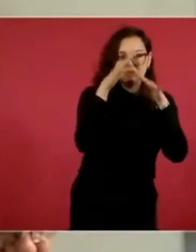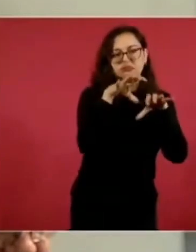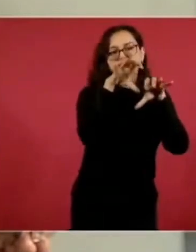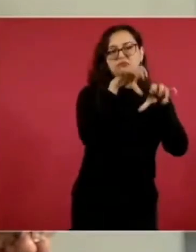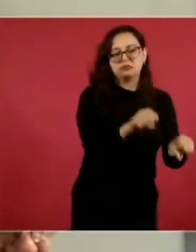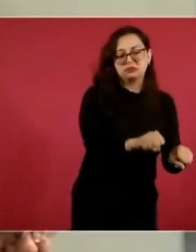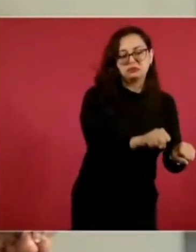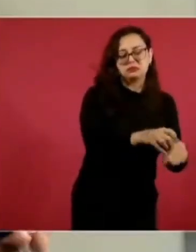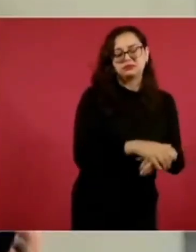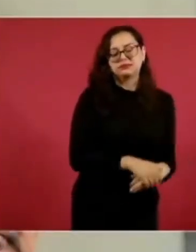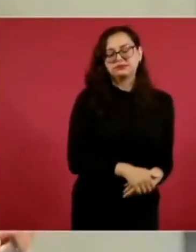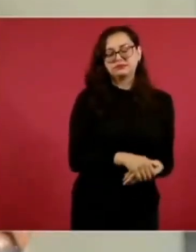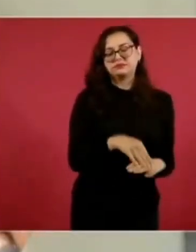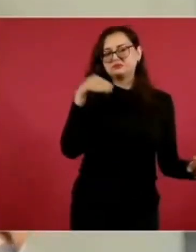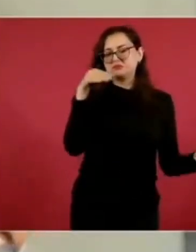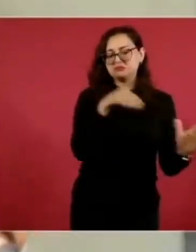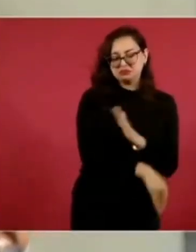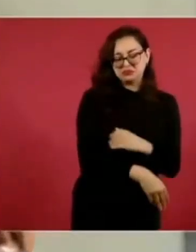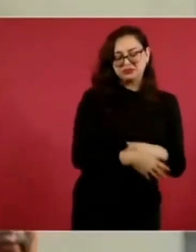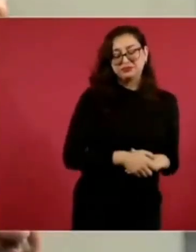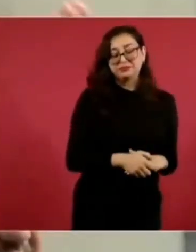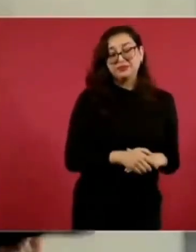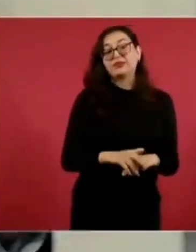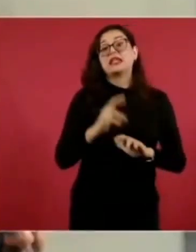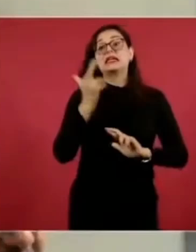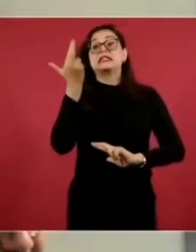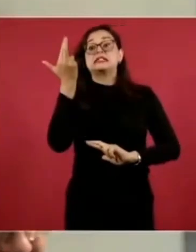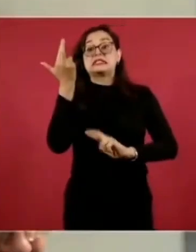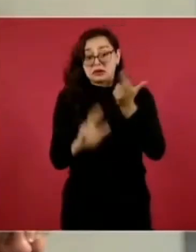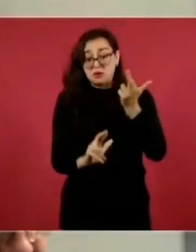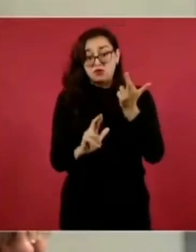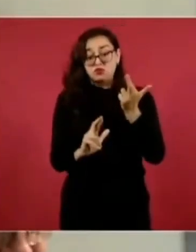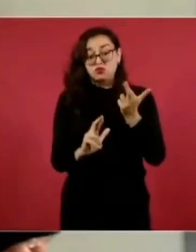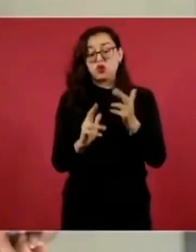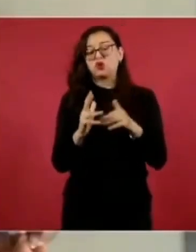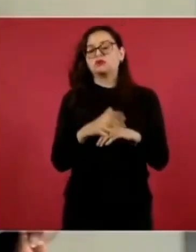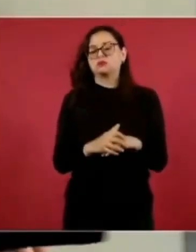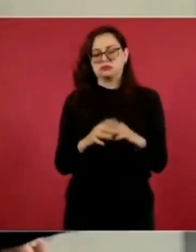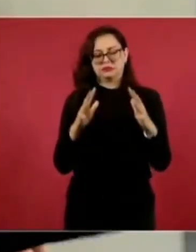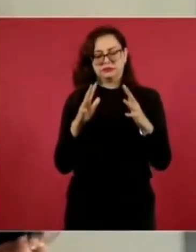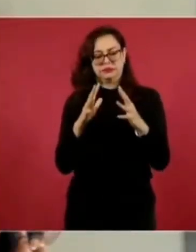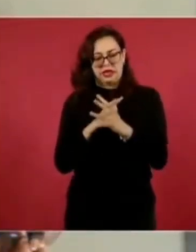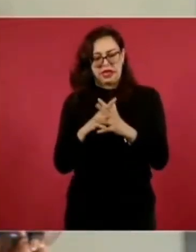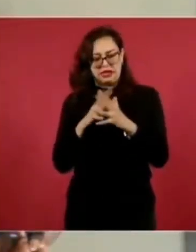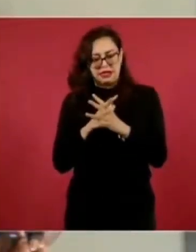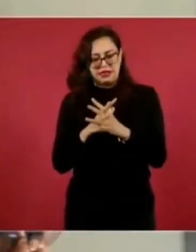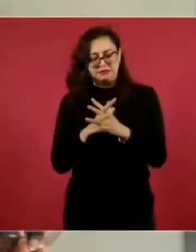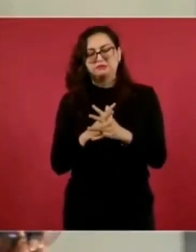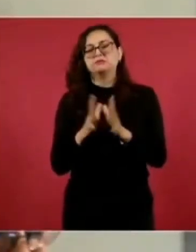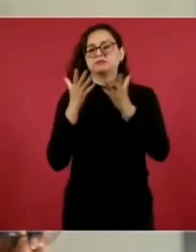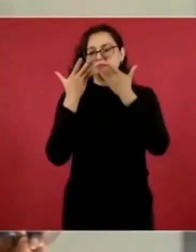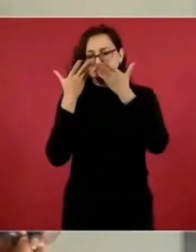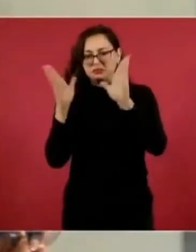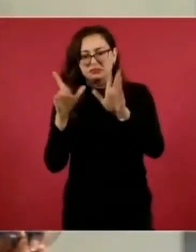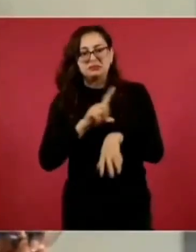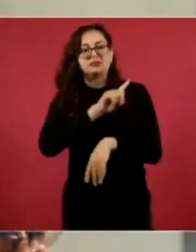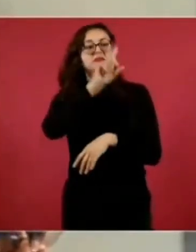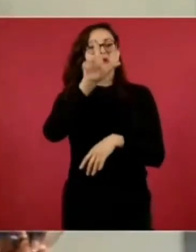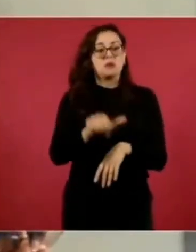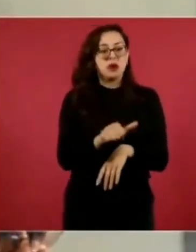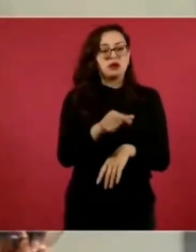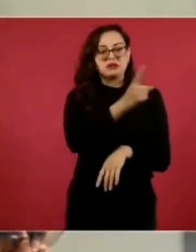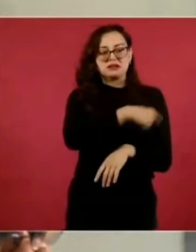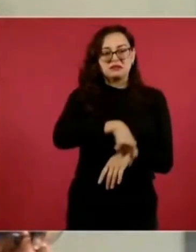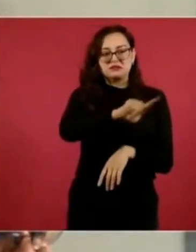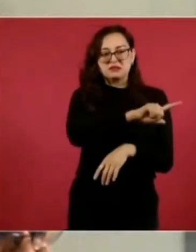también los porfiristas, después de que concluye la revolución, pues buscan la forma de meterse al poder. ¿Cómo hacerle para